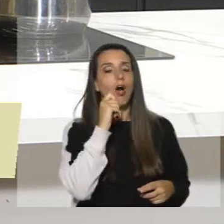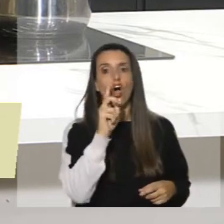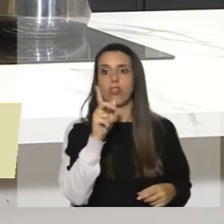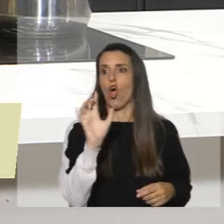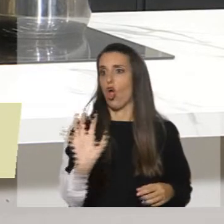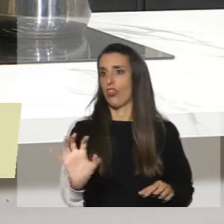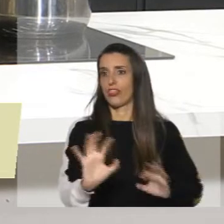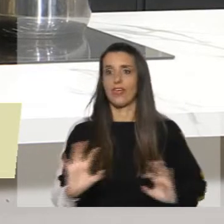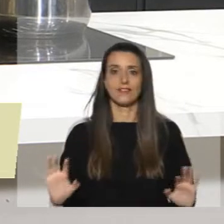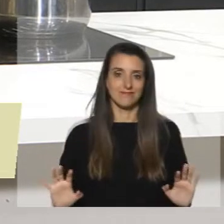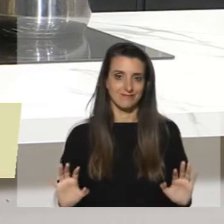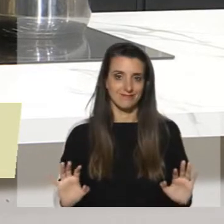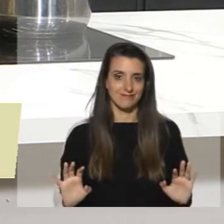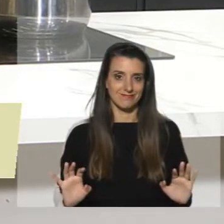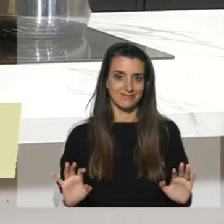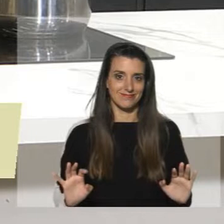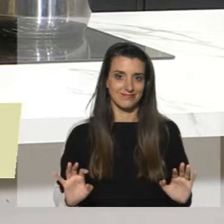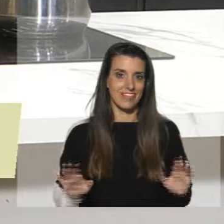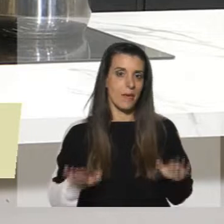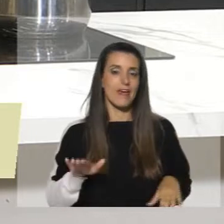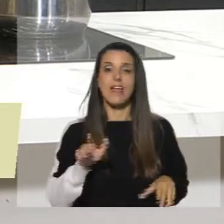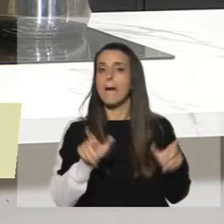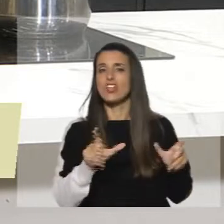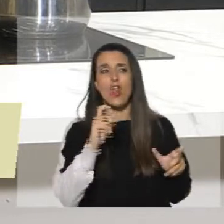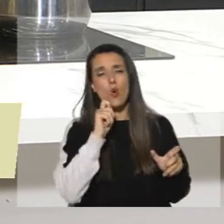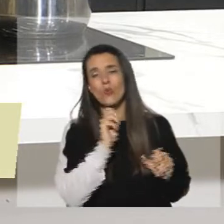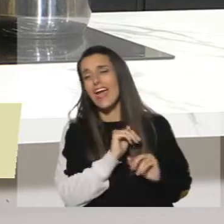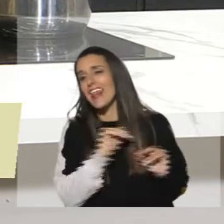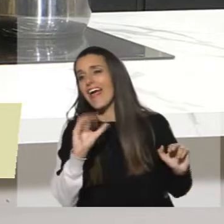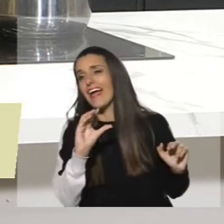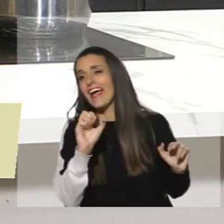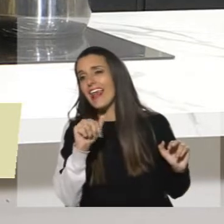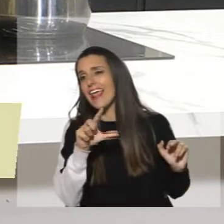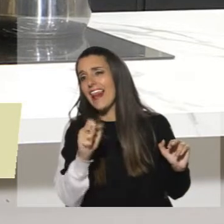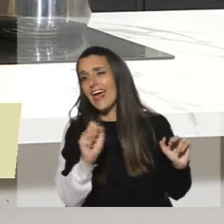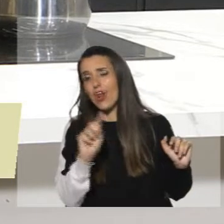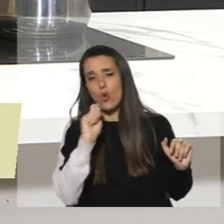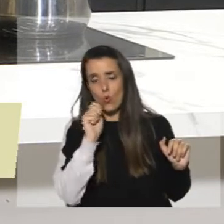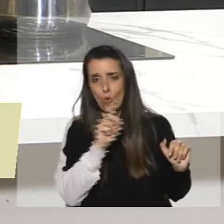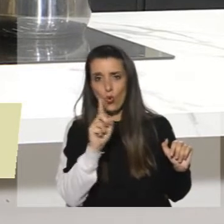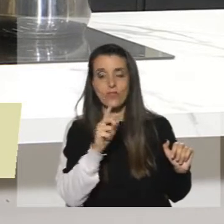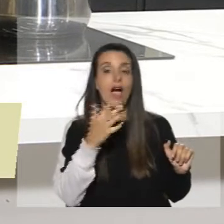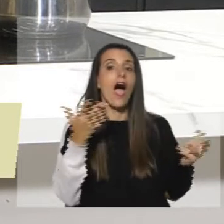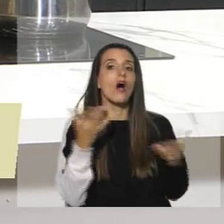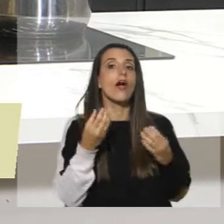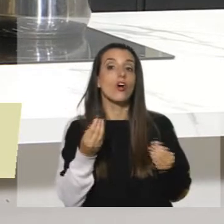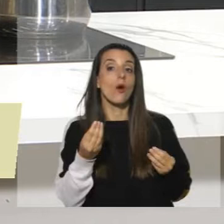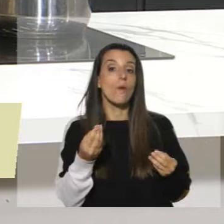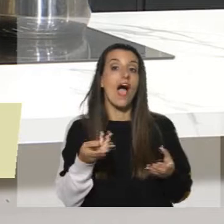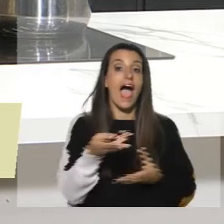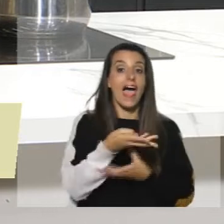Obvio. Y mucha gente no le gusta para nada. Bueno, mezclo nuevamente así. Porque vas a incorporar el resto de lo de la